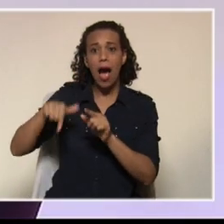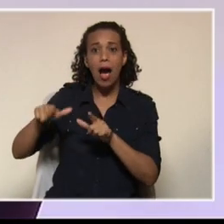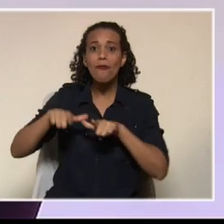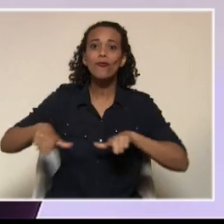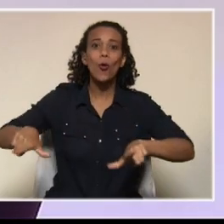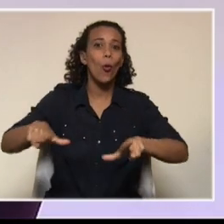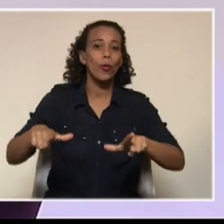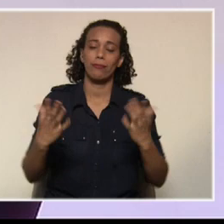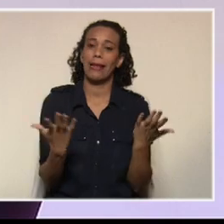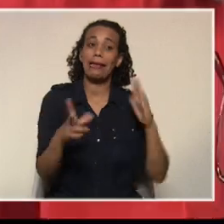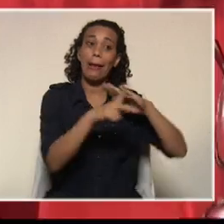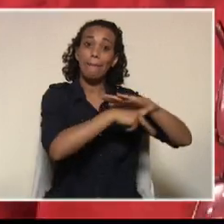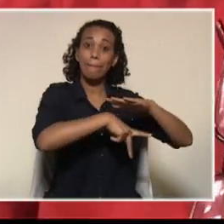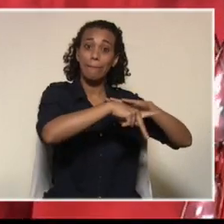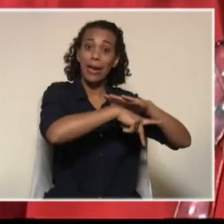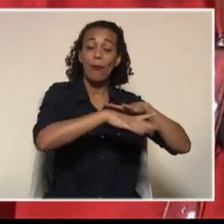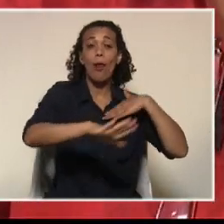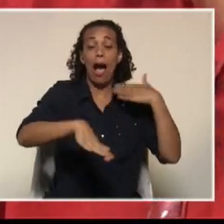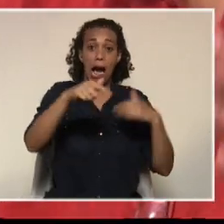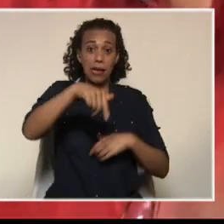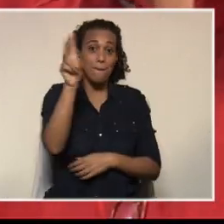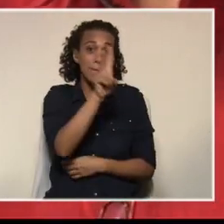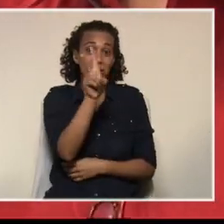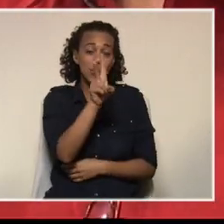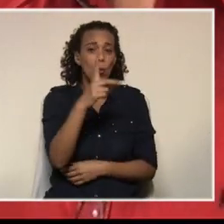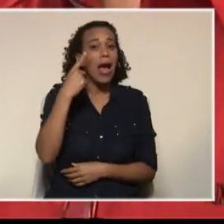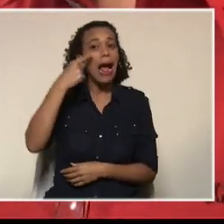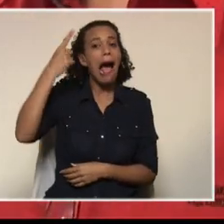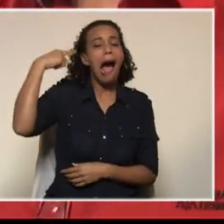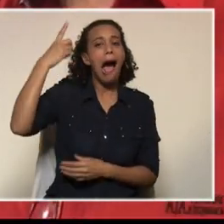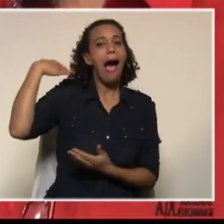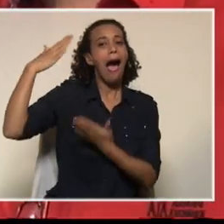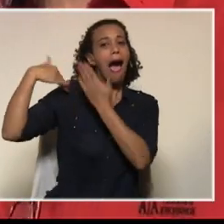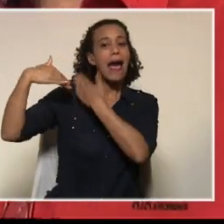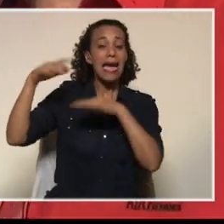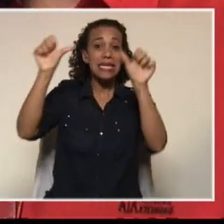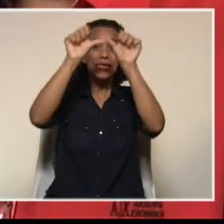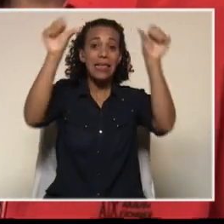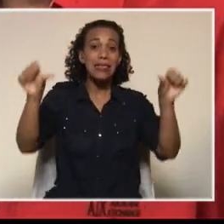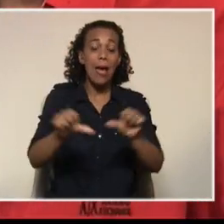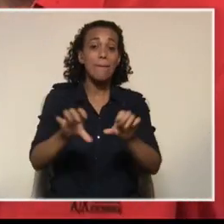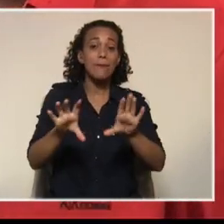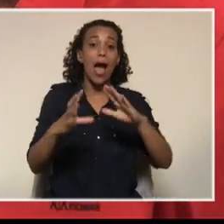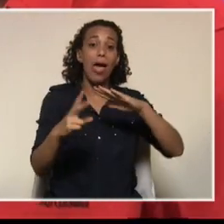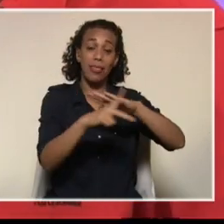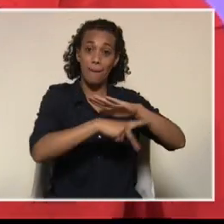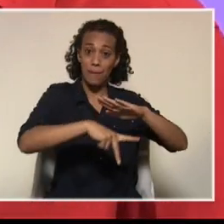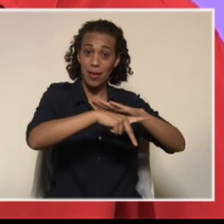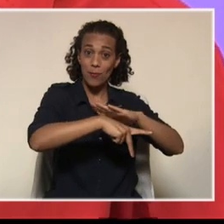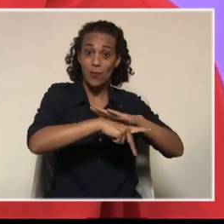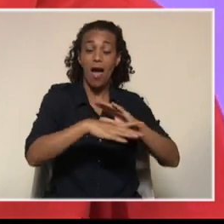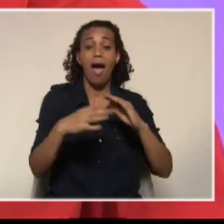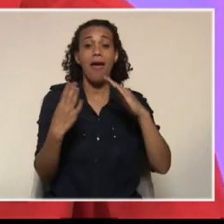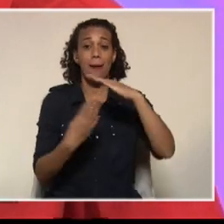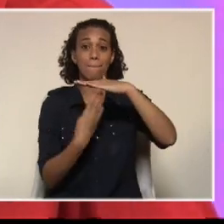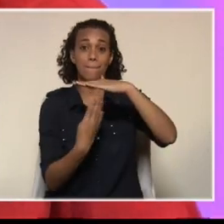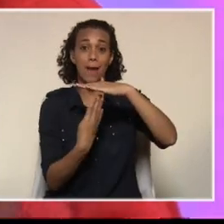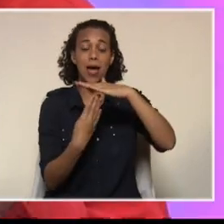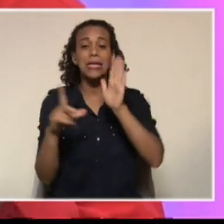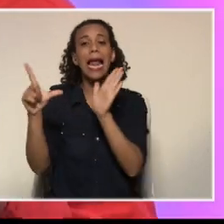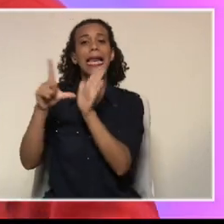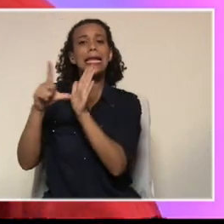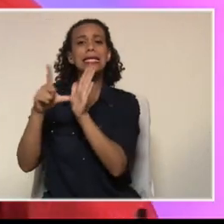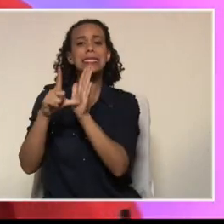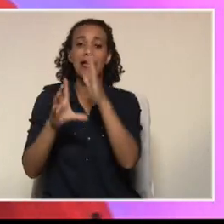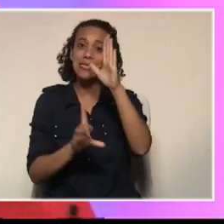los niveles y modalidades. En Venezuela, tradicionalmente, el sistema de inicial, de primaria y de media general